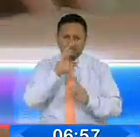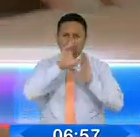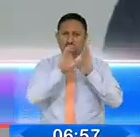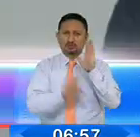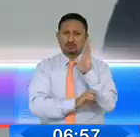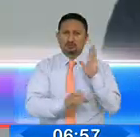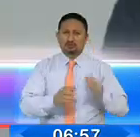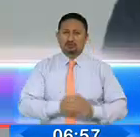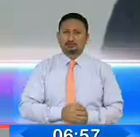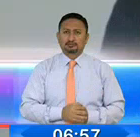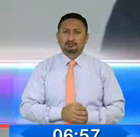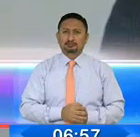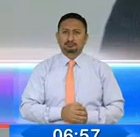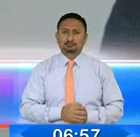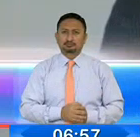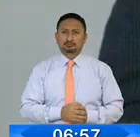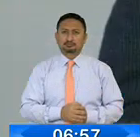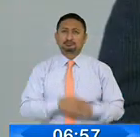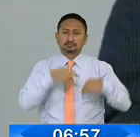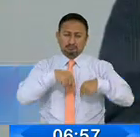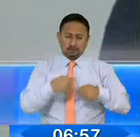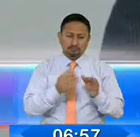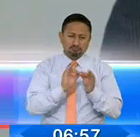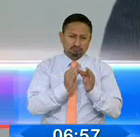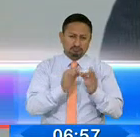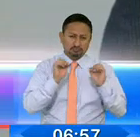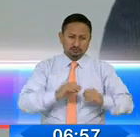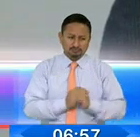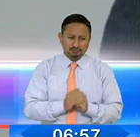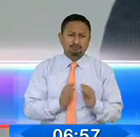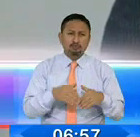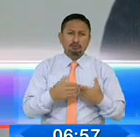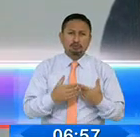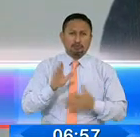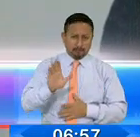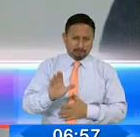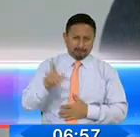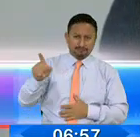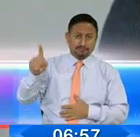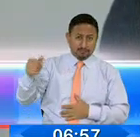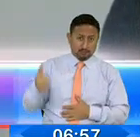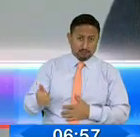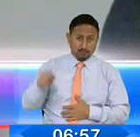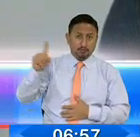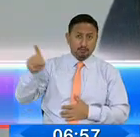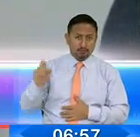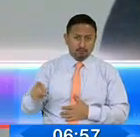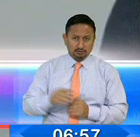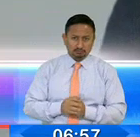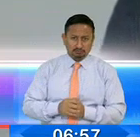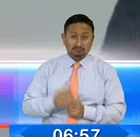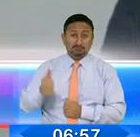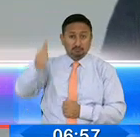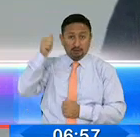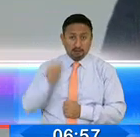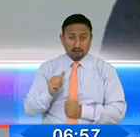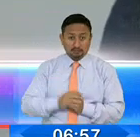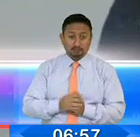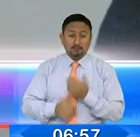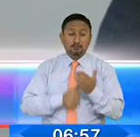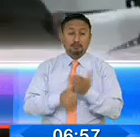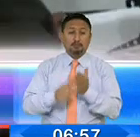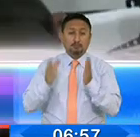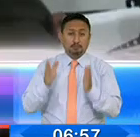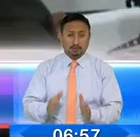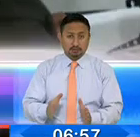inconstitucional. Y la vamos a perfeccionar. Y la mejor forma de perfeccionar es preguntarles a ellos mismos. Le pedí el día de ayer al señor ministro que por favor